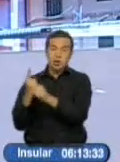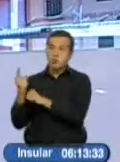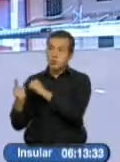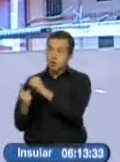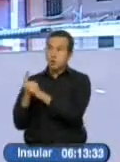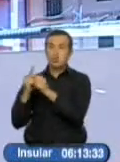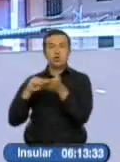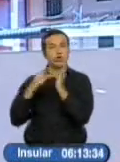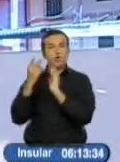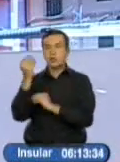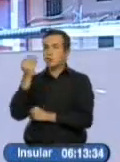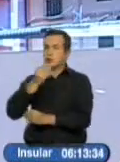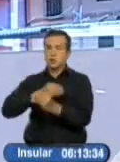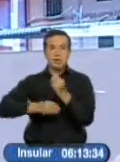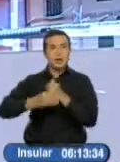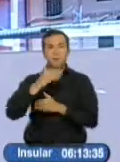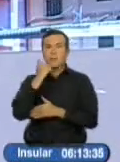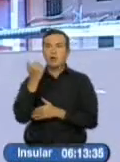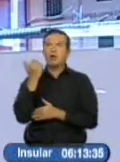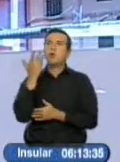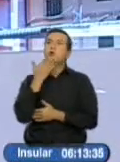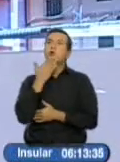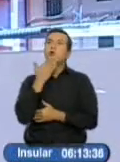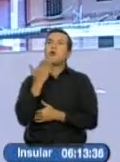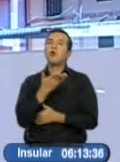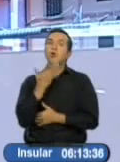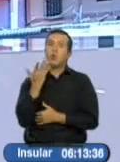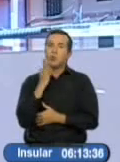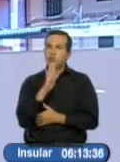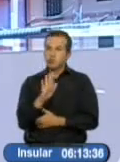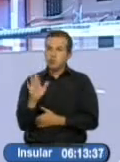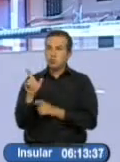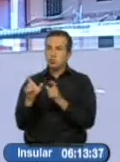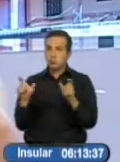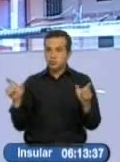y todos los años en mejorar la capacidad de sus